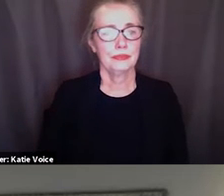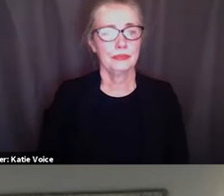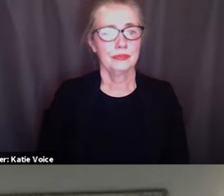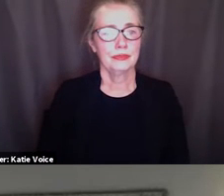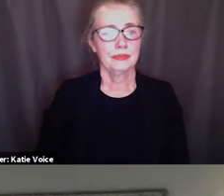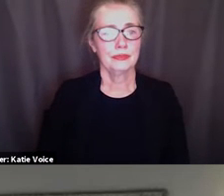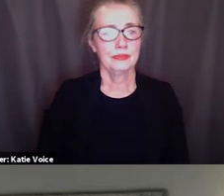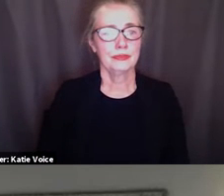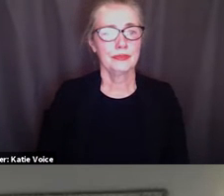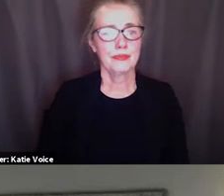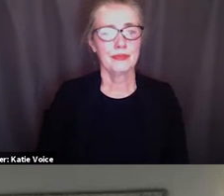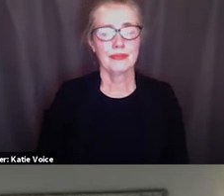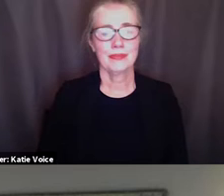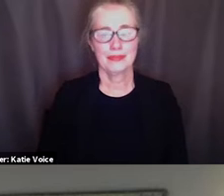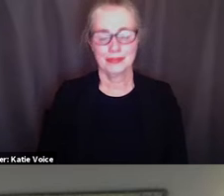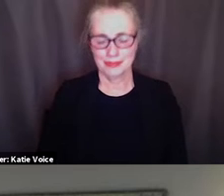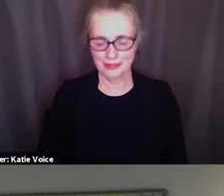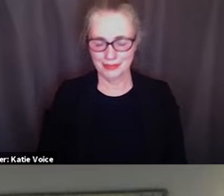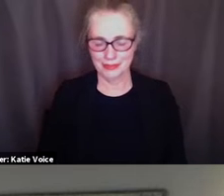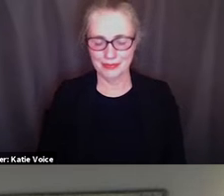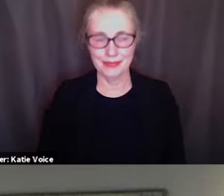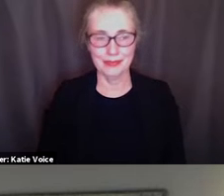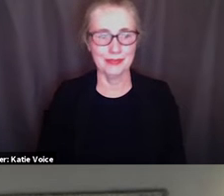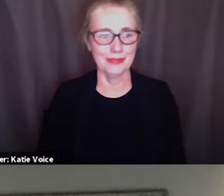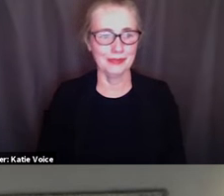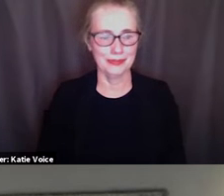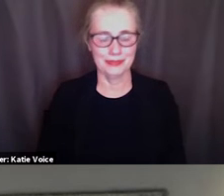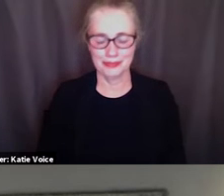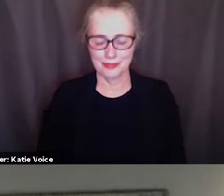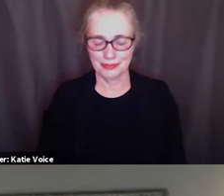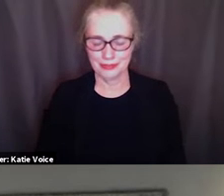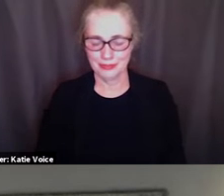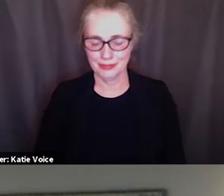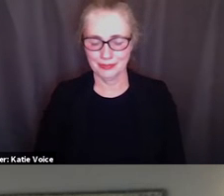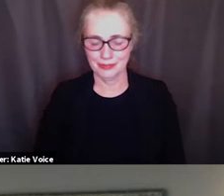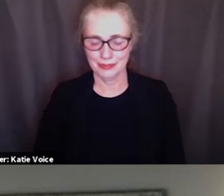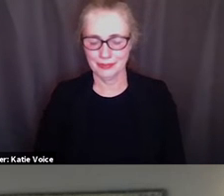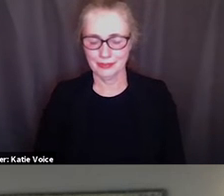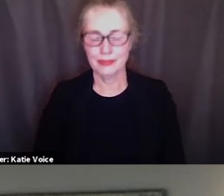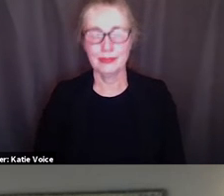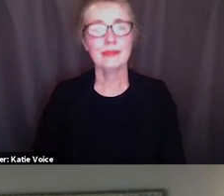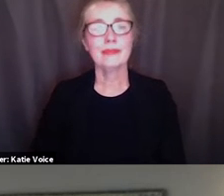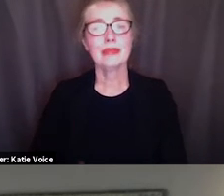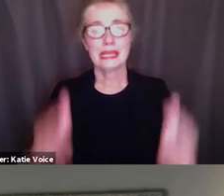La próxima persona es Sky Byron.